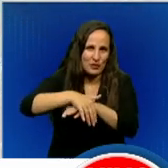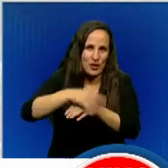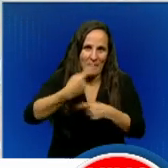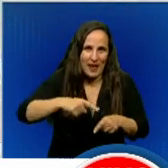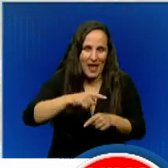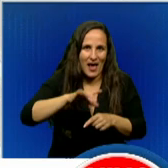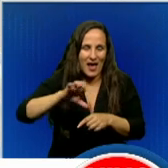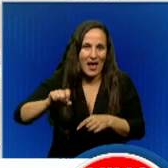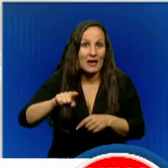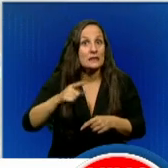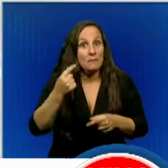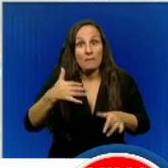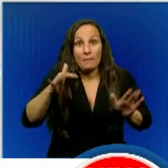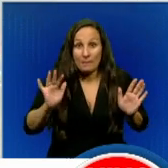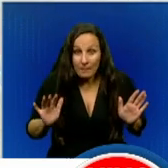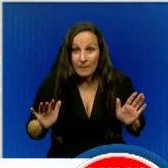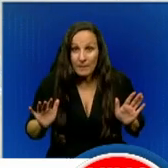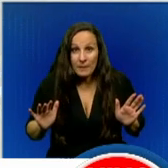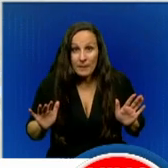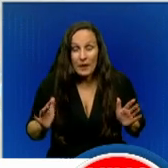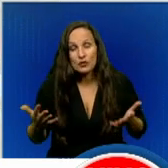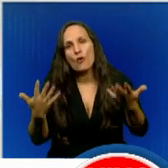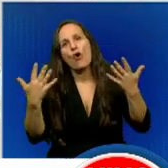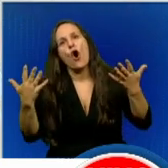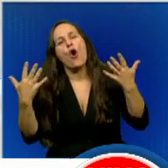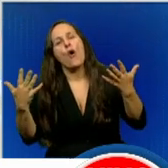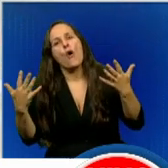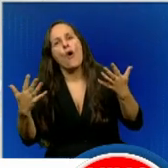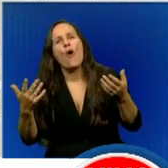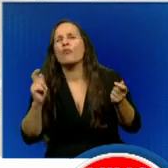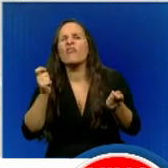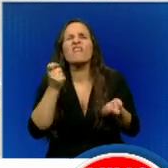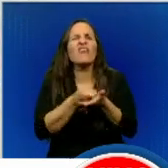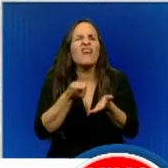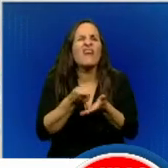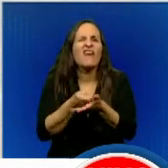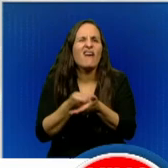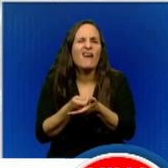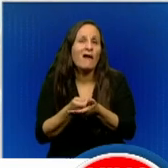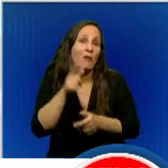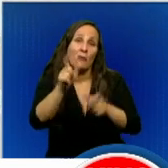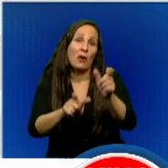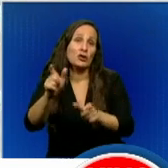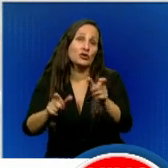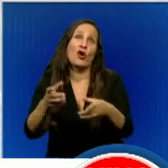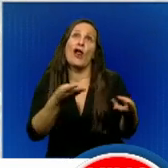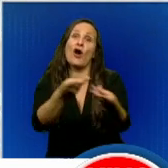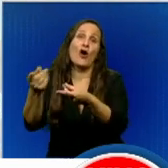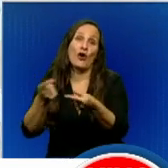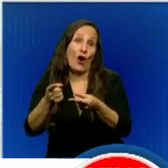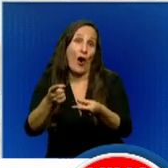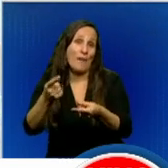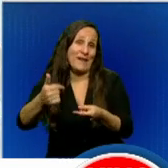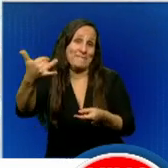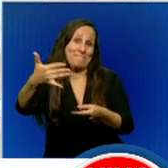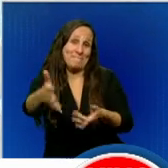qué es un mayor costo que claro está lo pagamos luego todos los consumidores finales en el